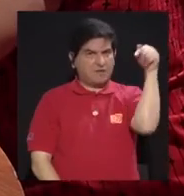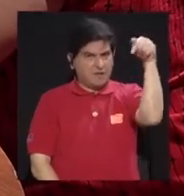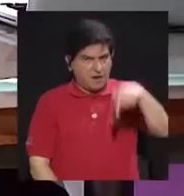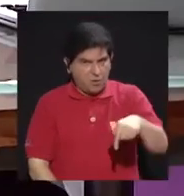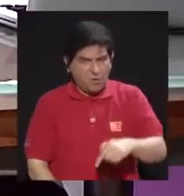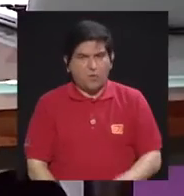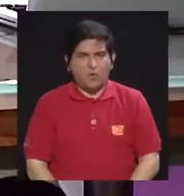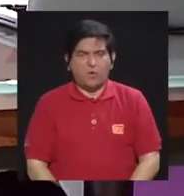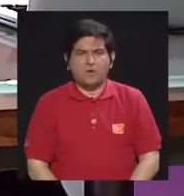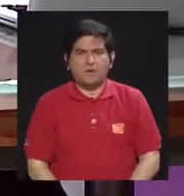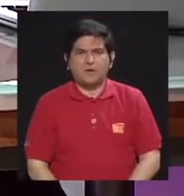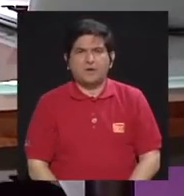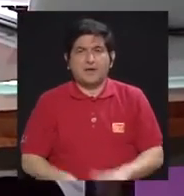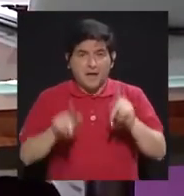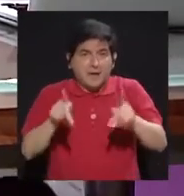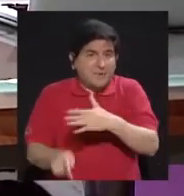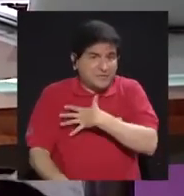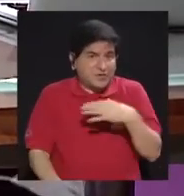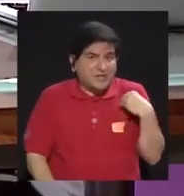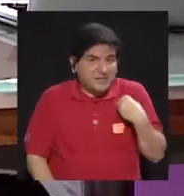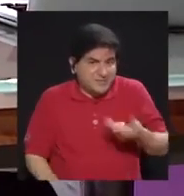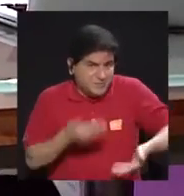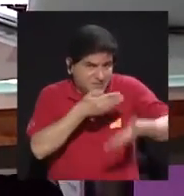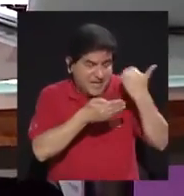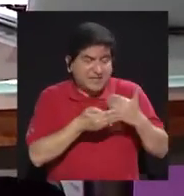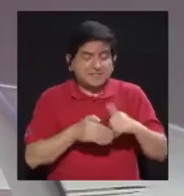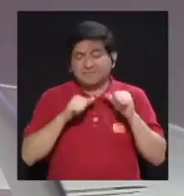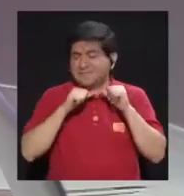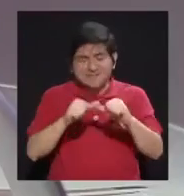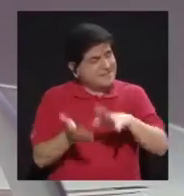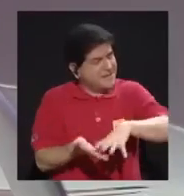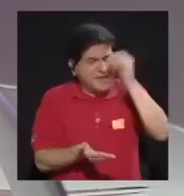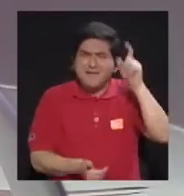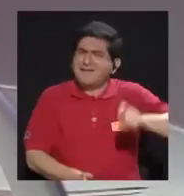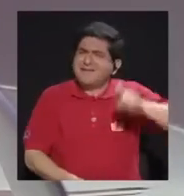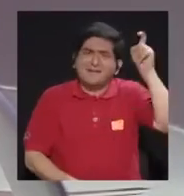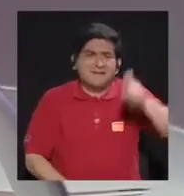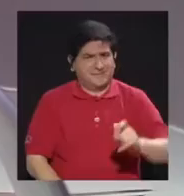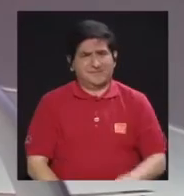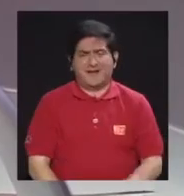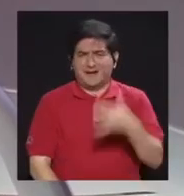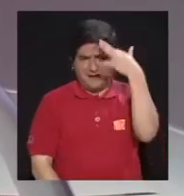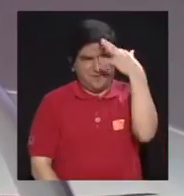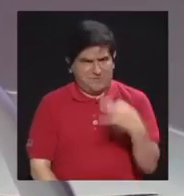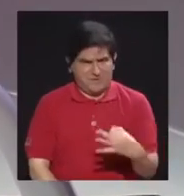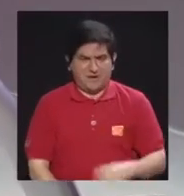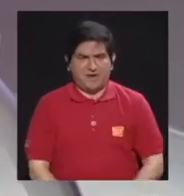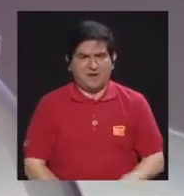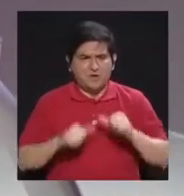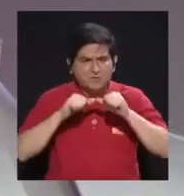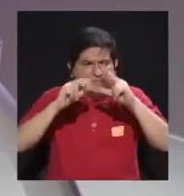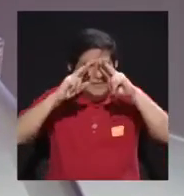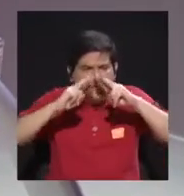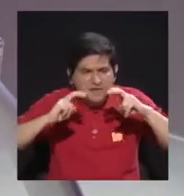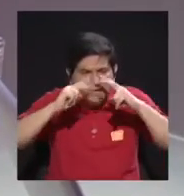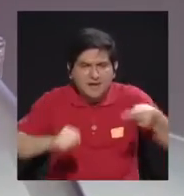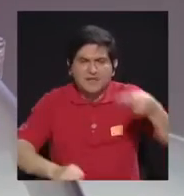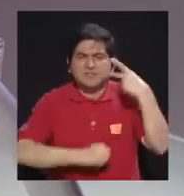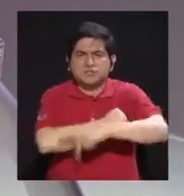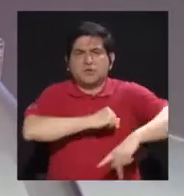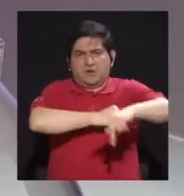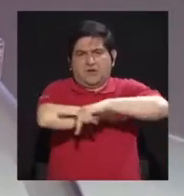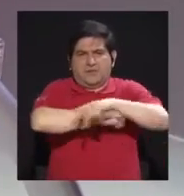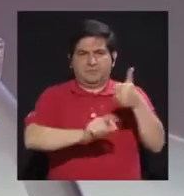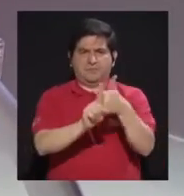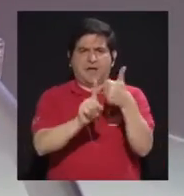mucha gente le gusta vivir del pasado, ¿verdad? Hay que seguir aprendiendo, sí, y yo creo que hay que seguir aprendiendo a leer la historia de nuestros